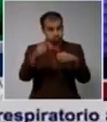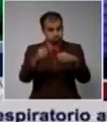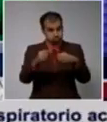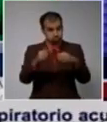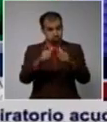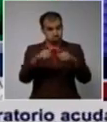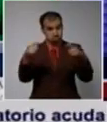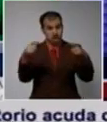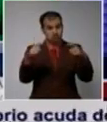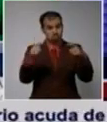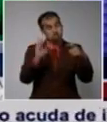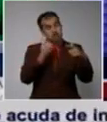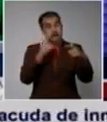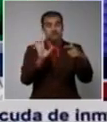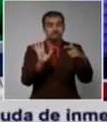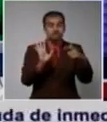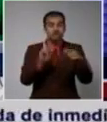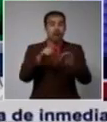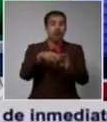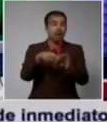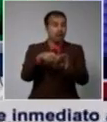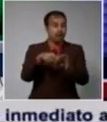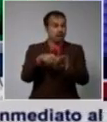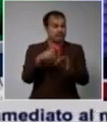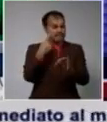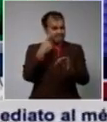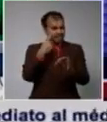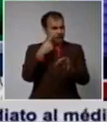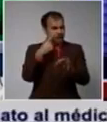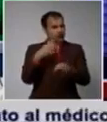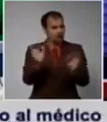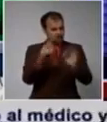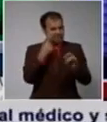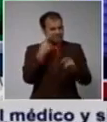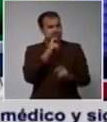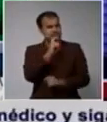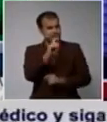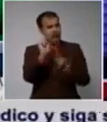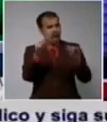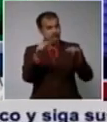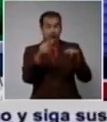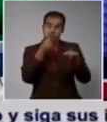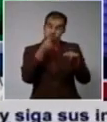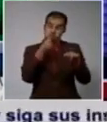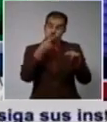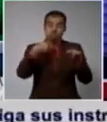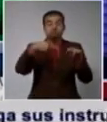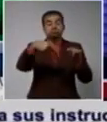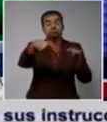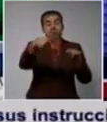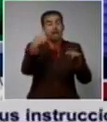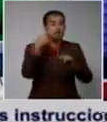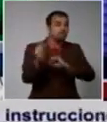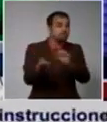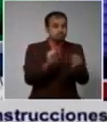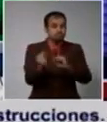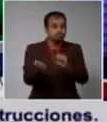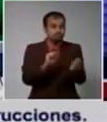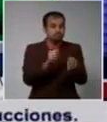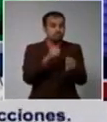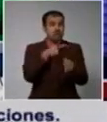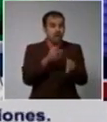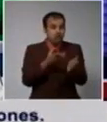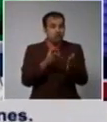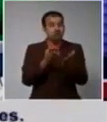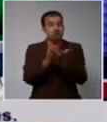la situación compleja, aunque todavía es muy compleja, pudiera ir hacia el control si continúa, que